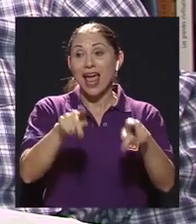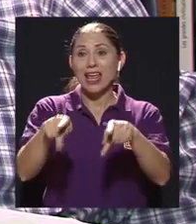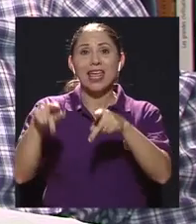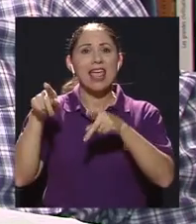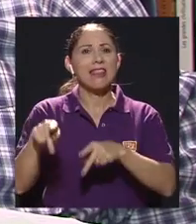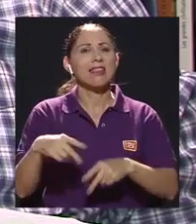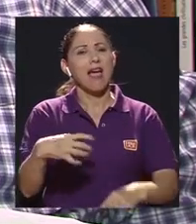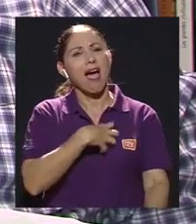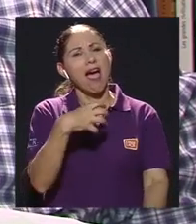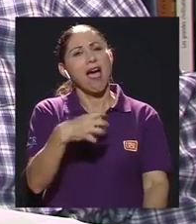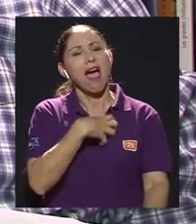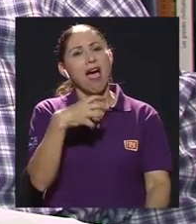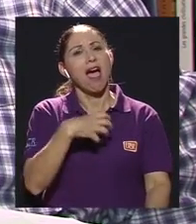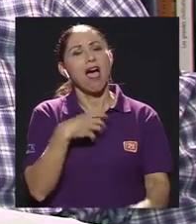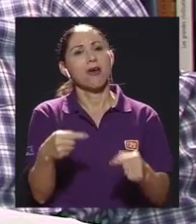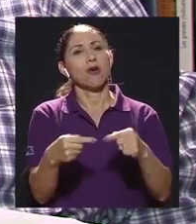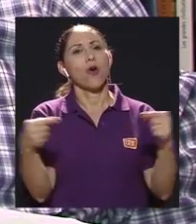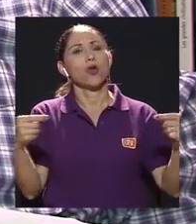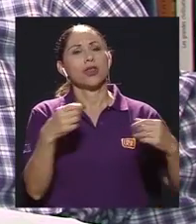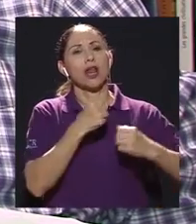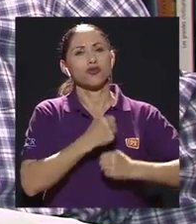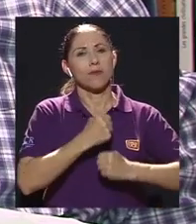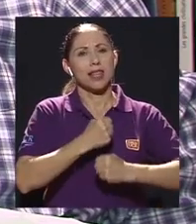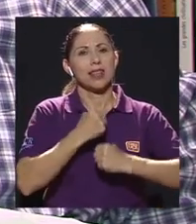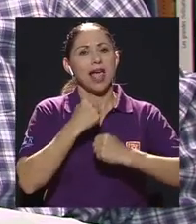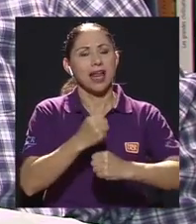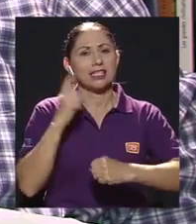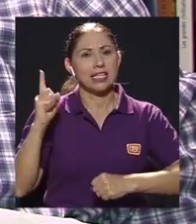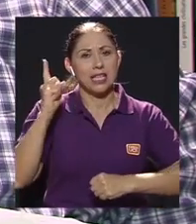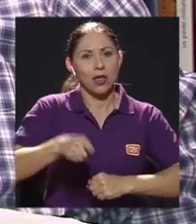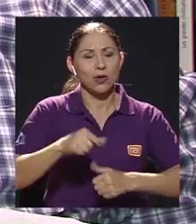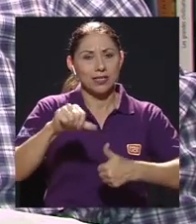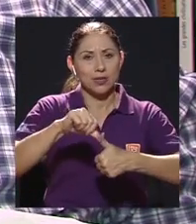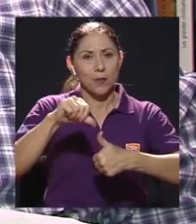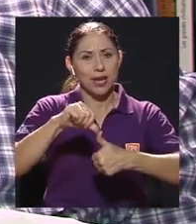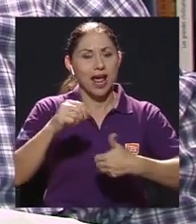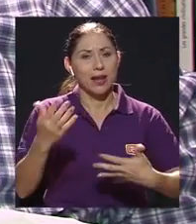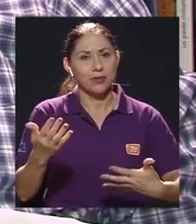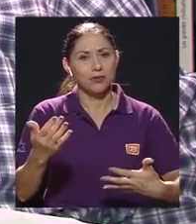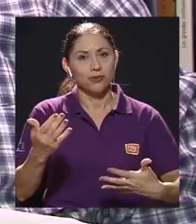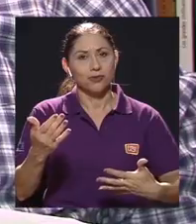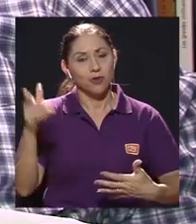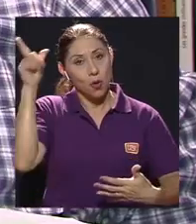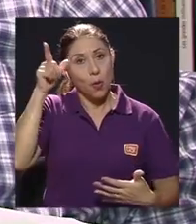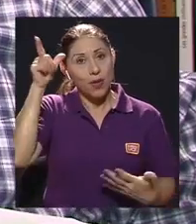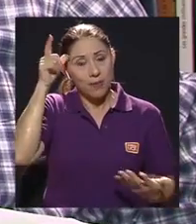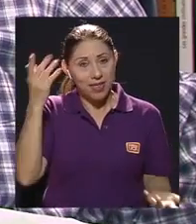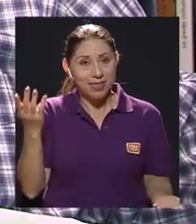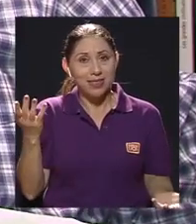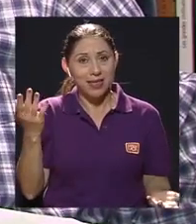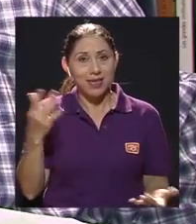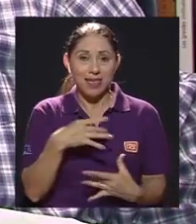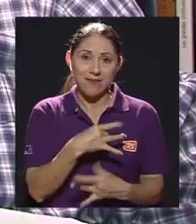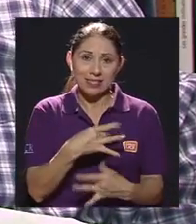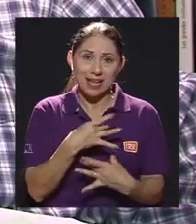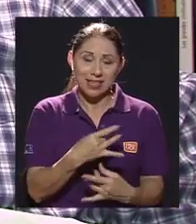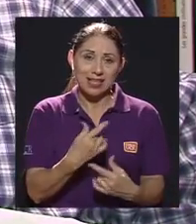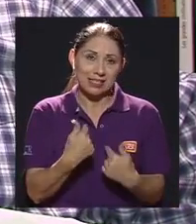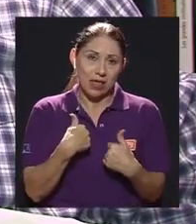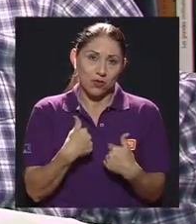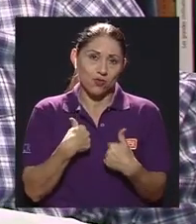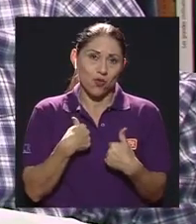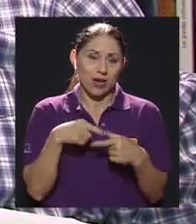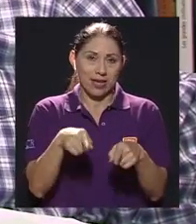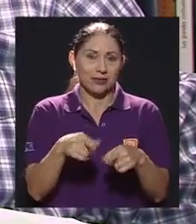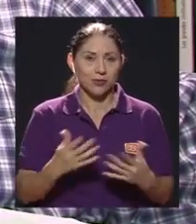protestando contra los militares dictadores centroamericanos, obviamente iba a estar interesado yo en